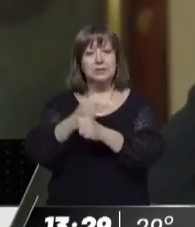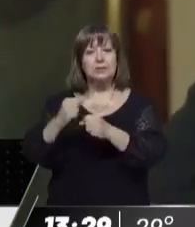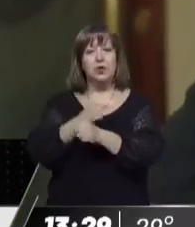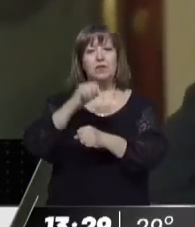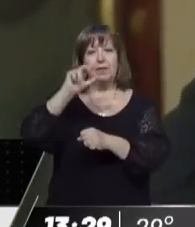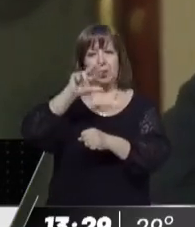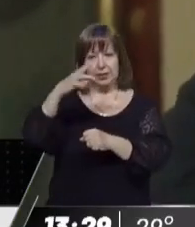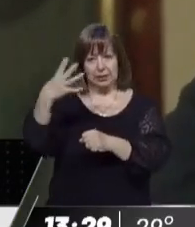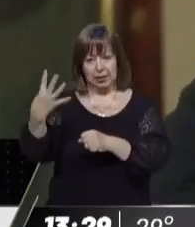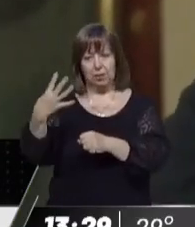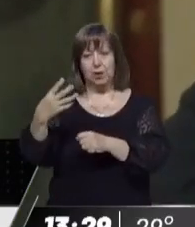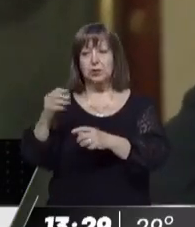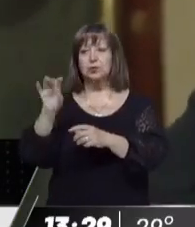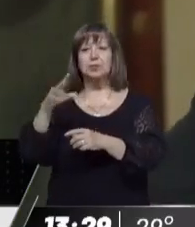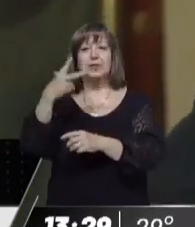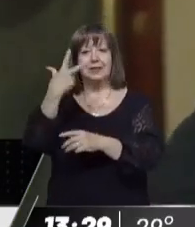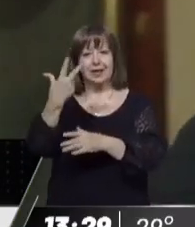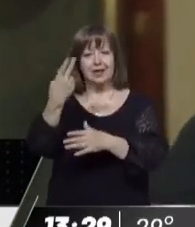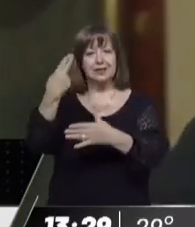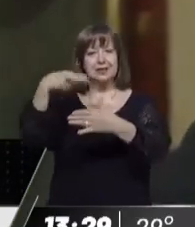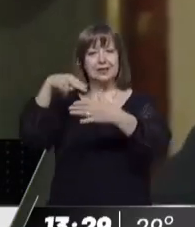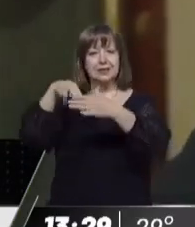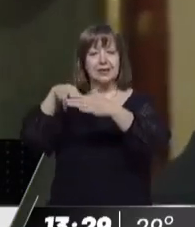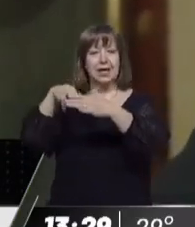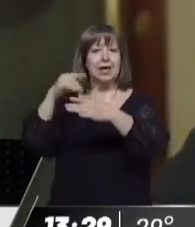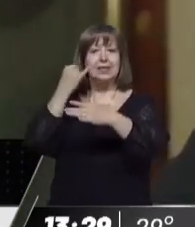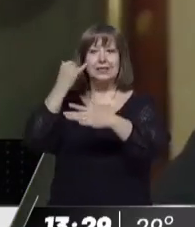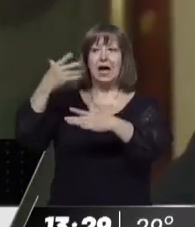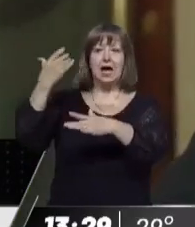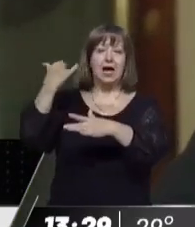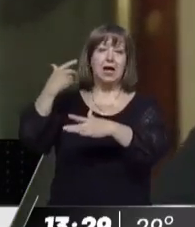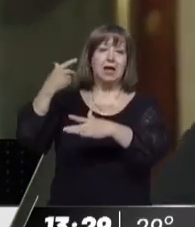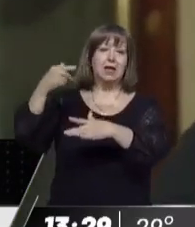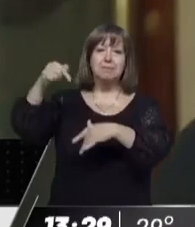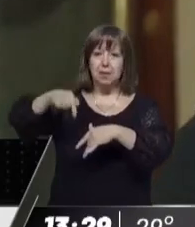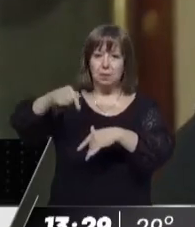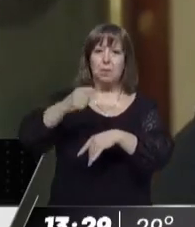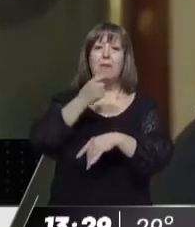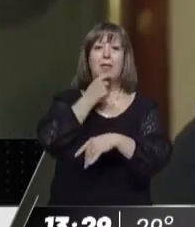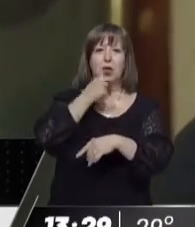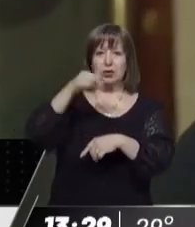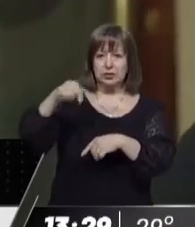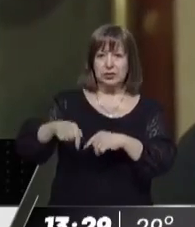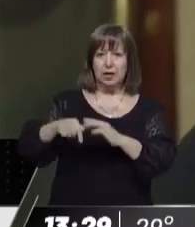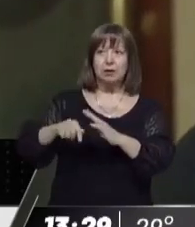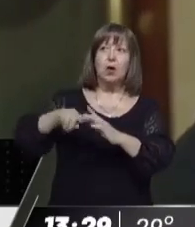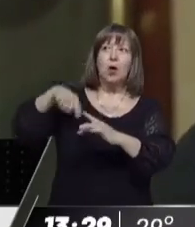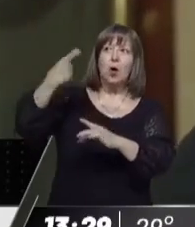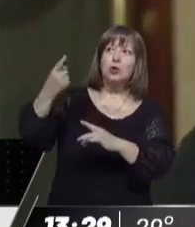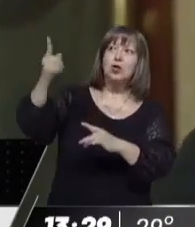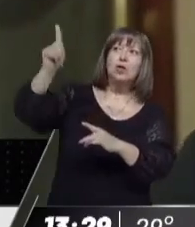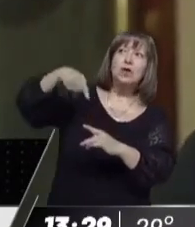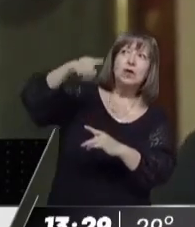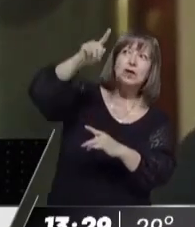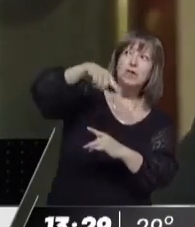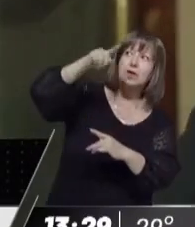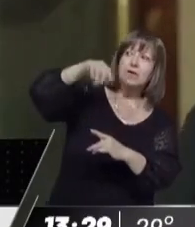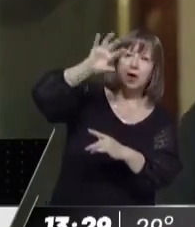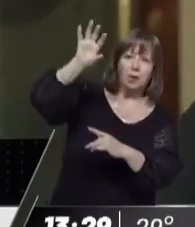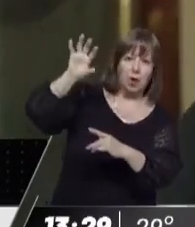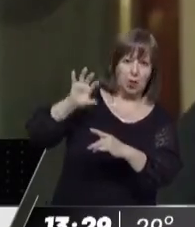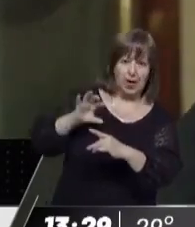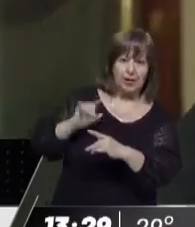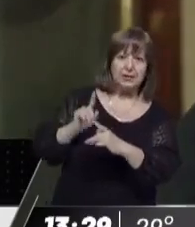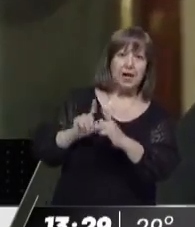temporada, solamente 3 han sido sin antecedentes de viaje, es decir, autóctonos, y el resto con antecedentes de viaje, mayormente a